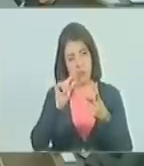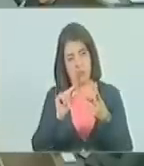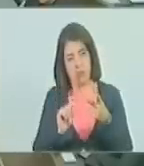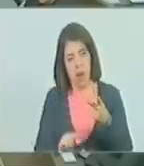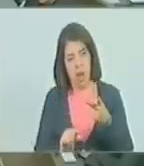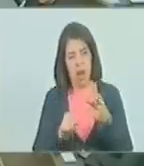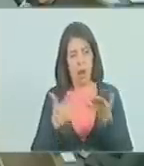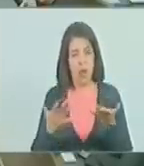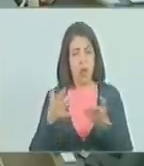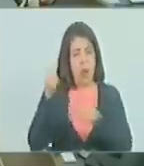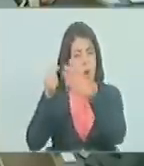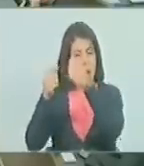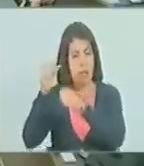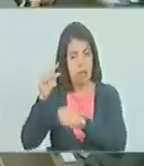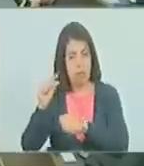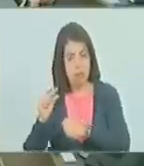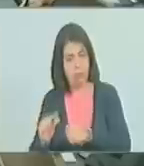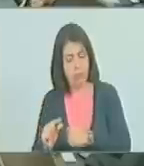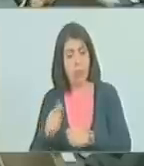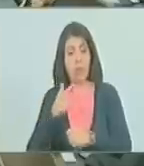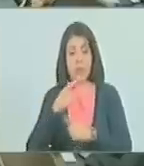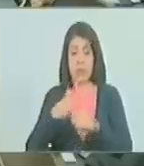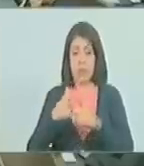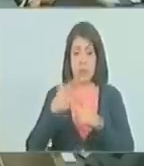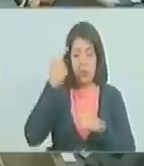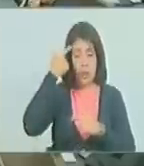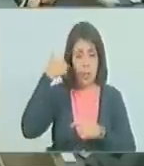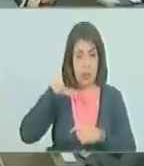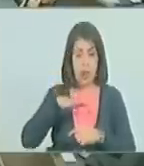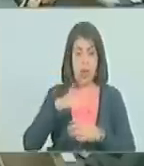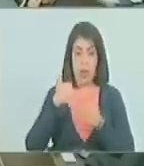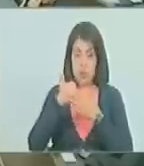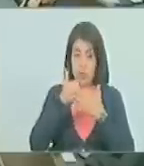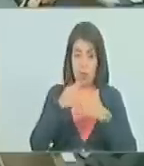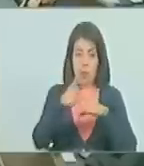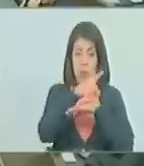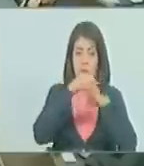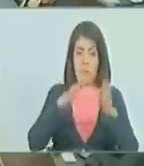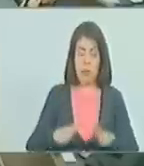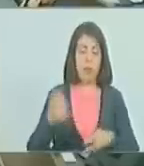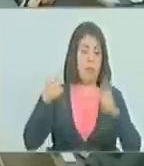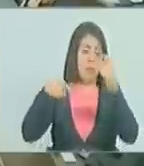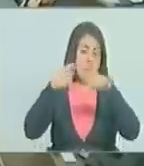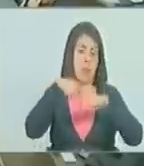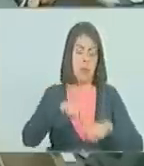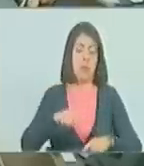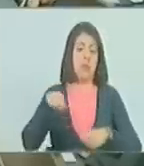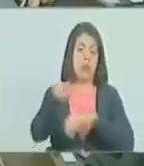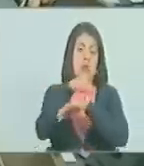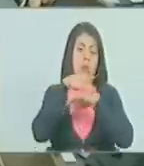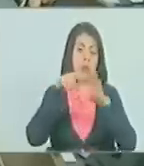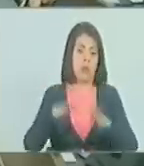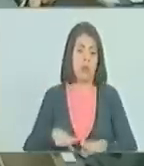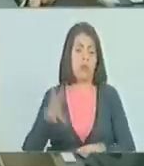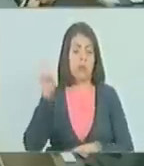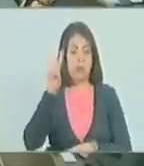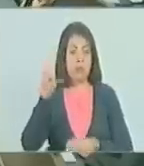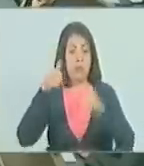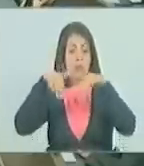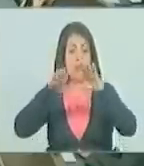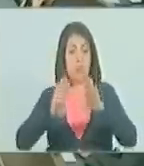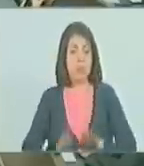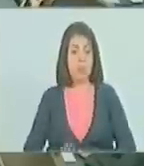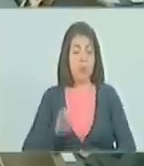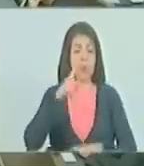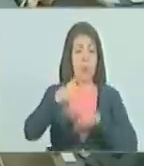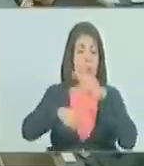están pagando la leche muy bajo. Entonces yo creo que el gobierno debe ayudar en esto. Si hay importaciones de leche hacia Venezuela, debe de paralizarse y que sean